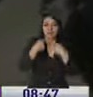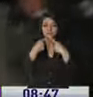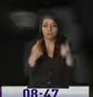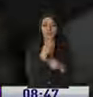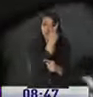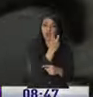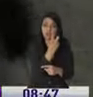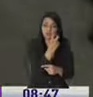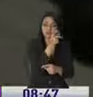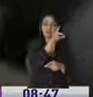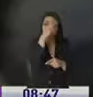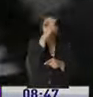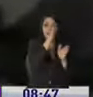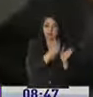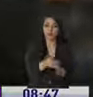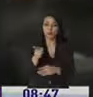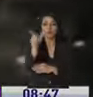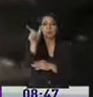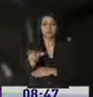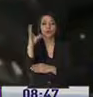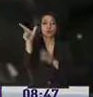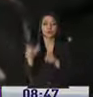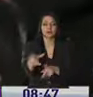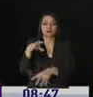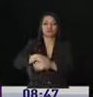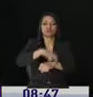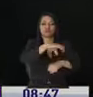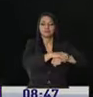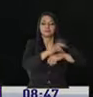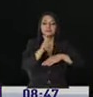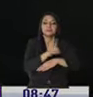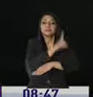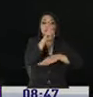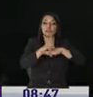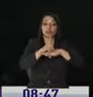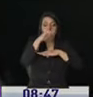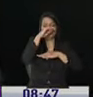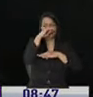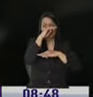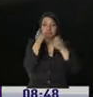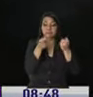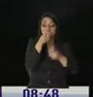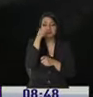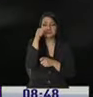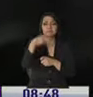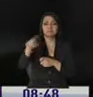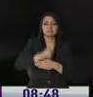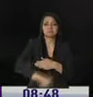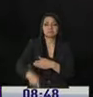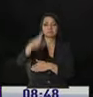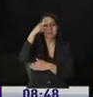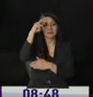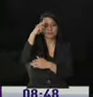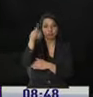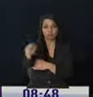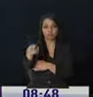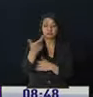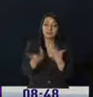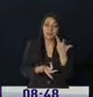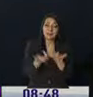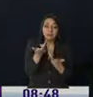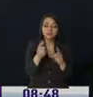mexicanos y un colombiano. El subdirector nacional antinarcóticos informó que los detenidos son oriundos de esa ciudad y descartó que pertenezcan